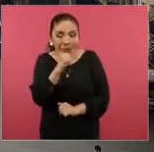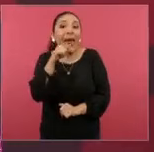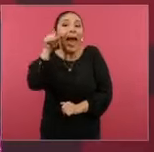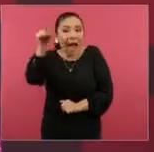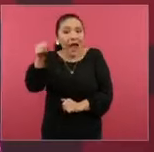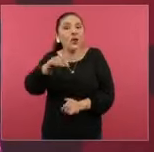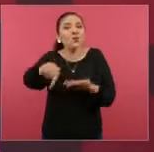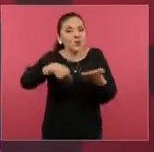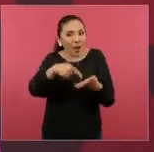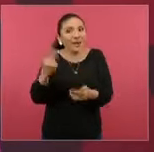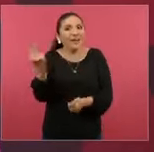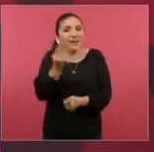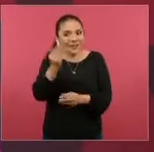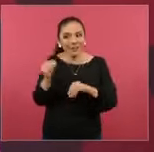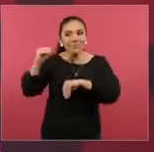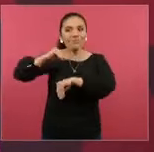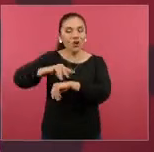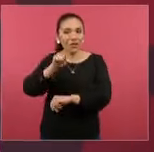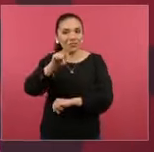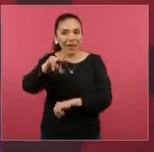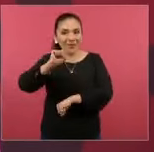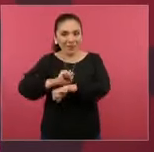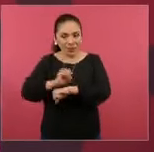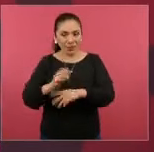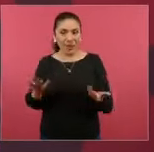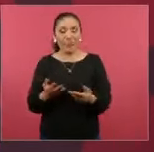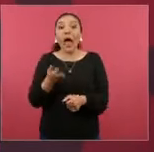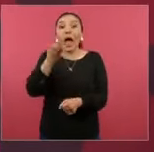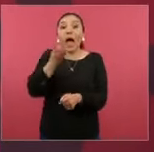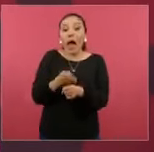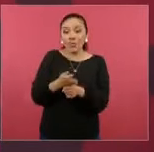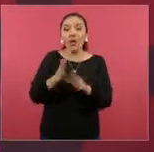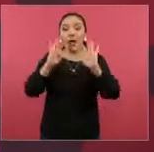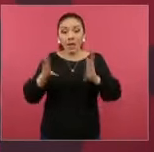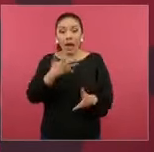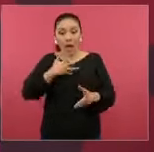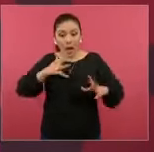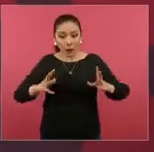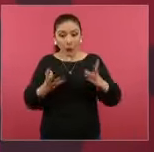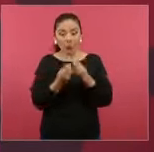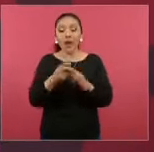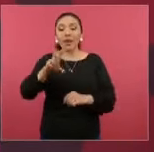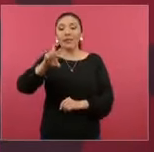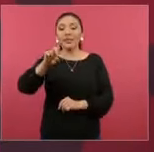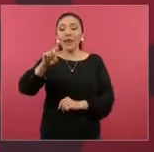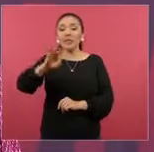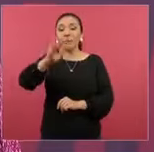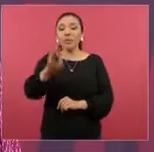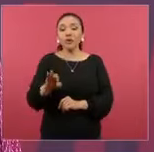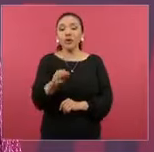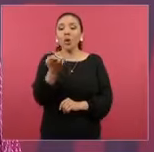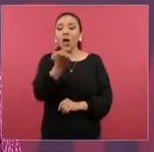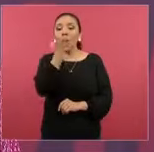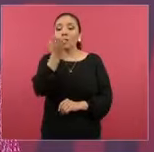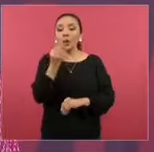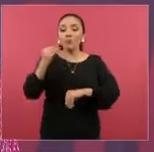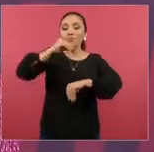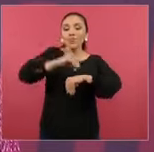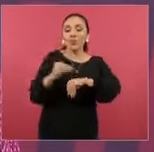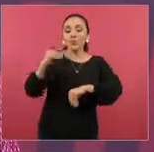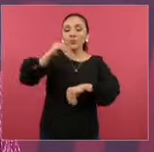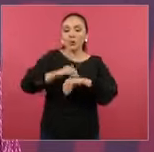hablando. Y ahí ahorita ya tenemos exactamente el 30% de instalados, le llaman